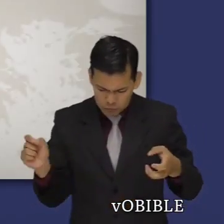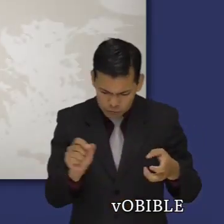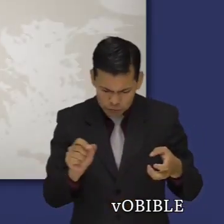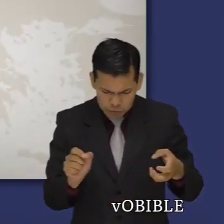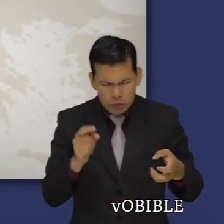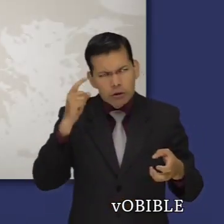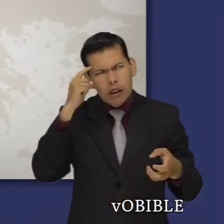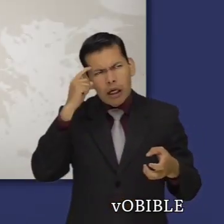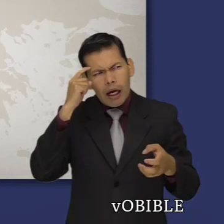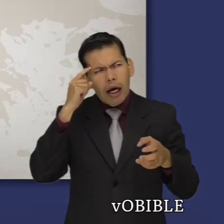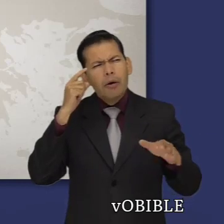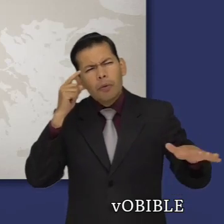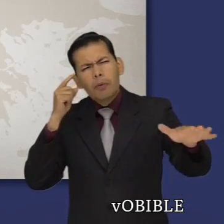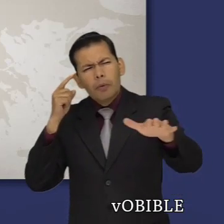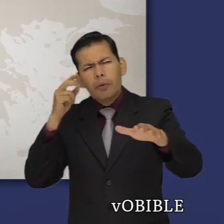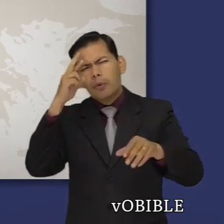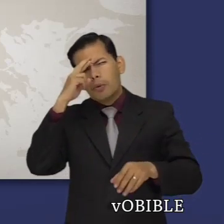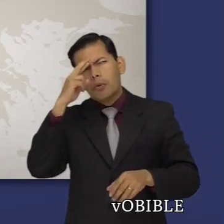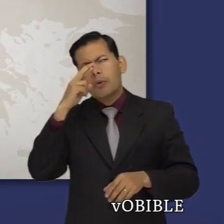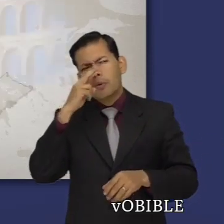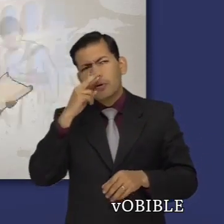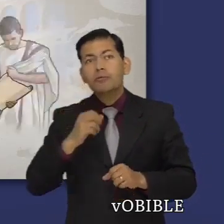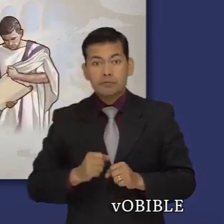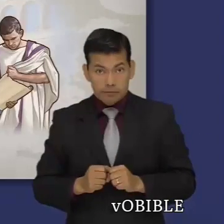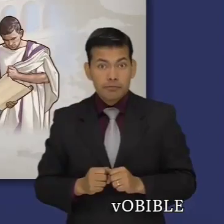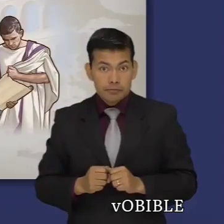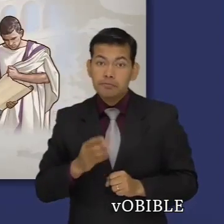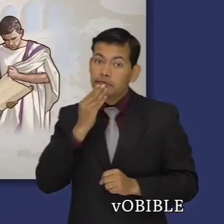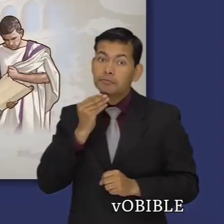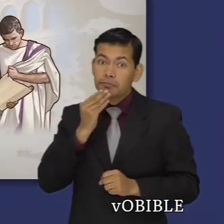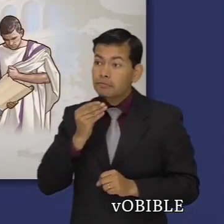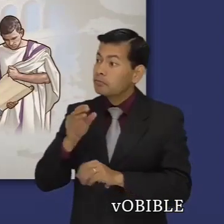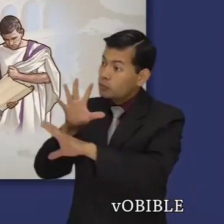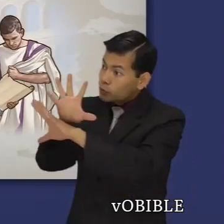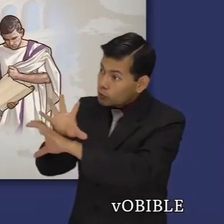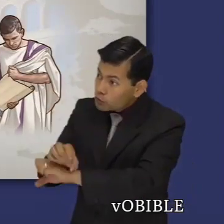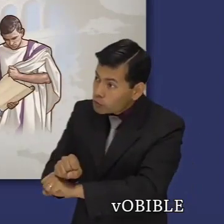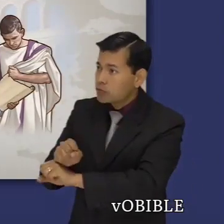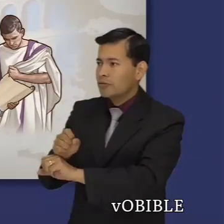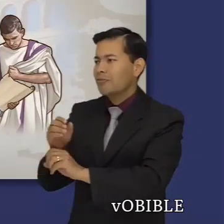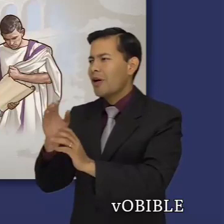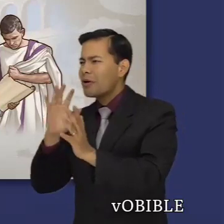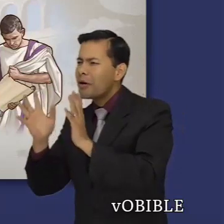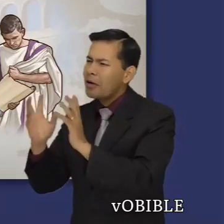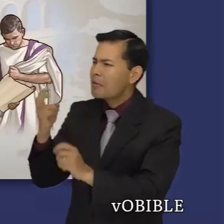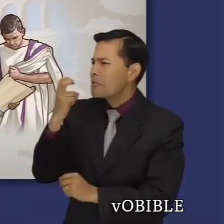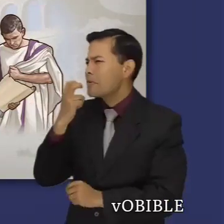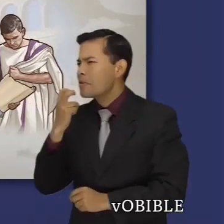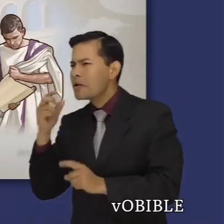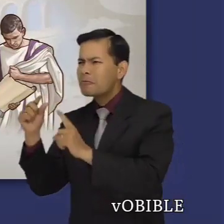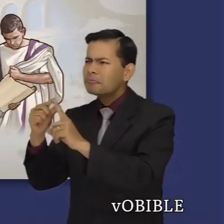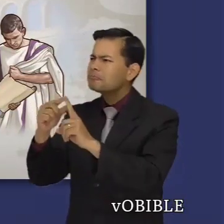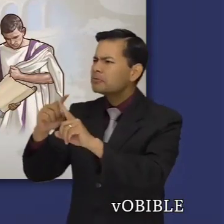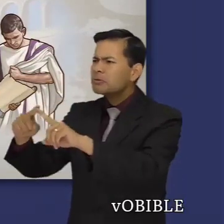evidente que escribió este libro pensando en un público no judío, en particular los romanos. Por ejemplo,